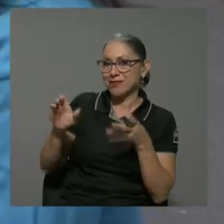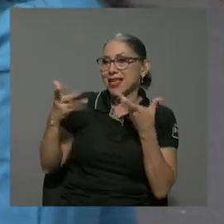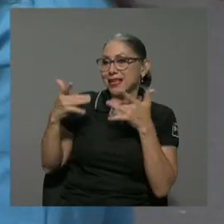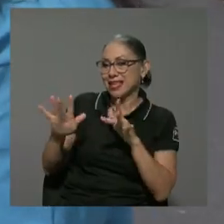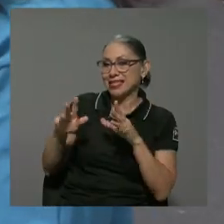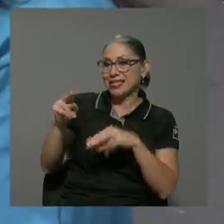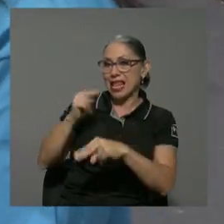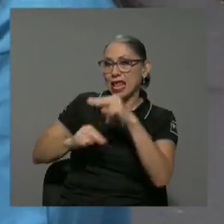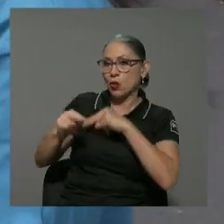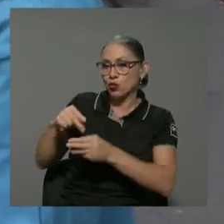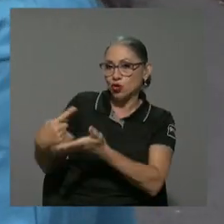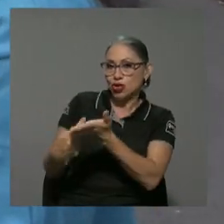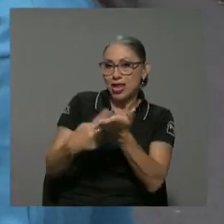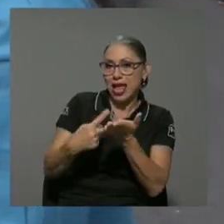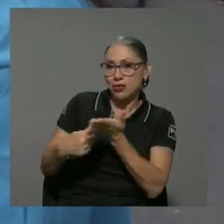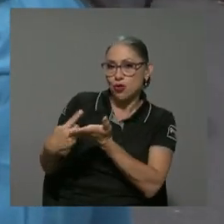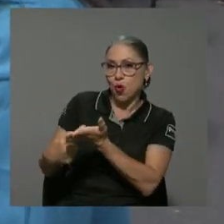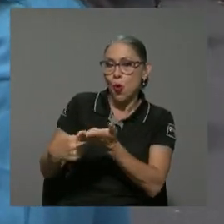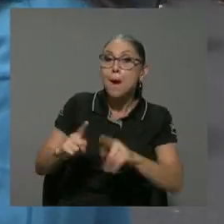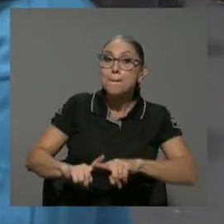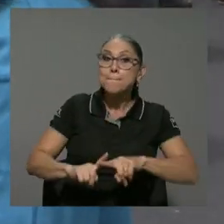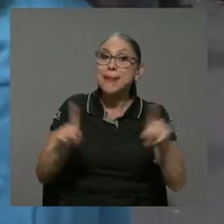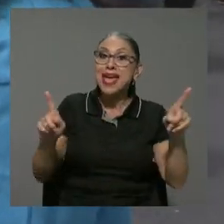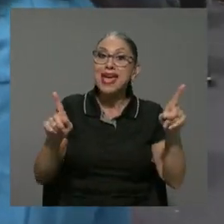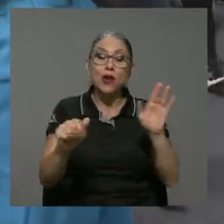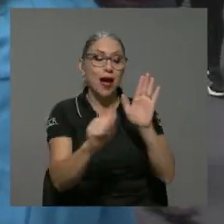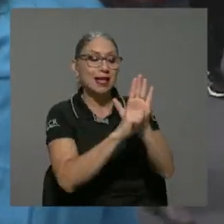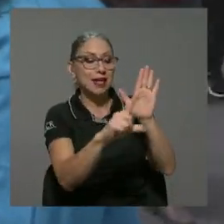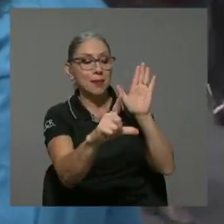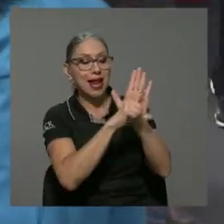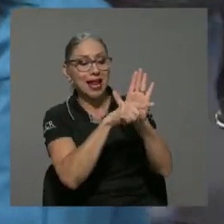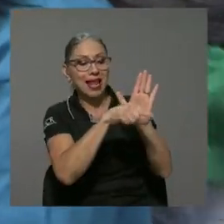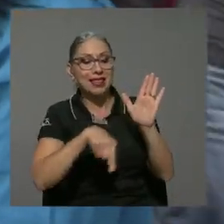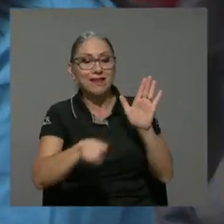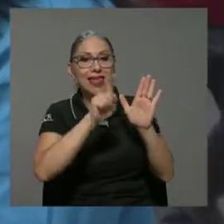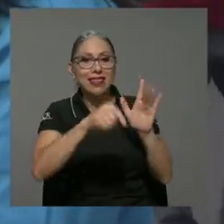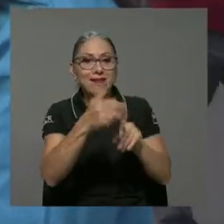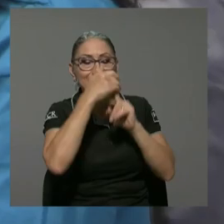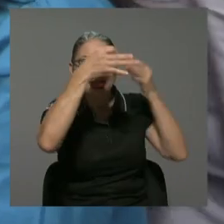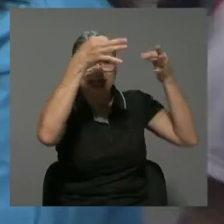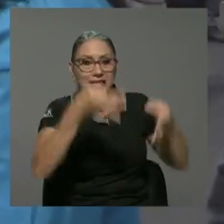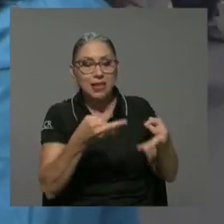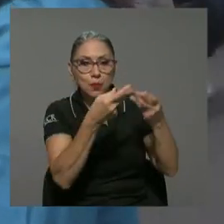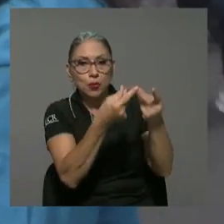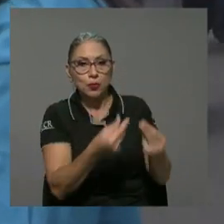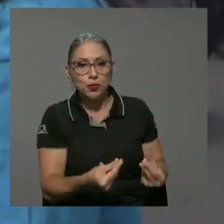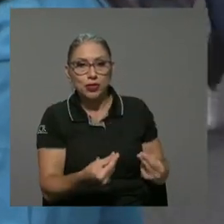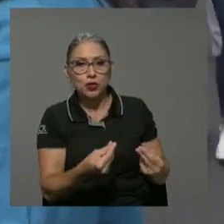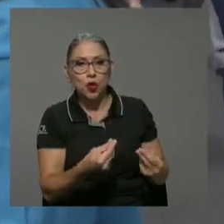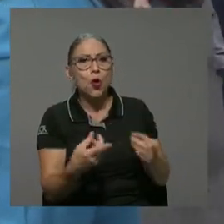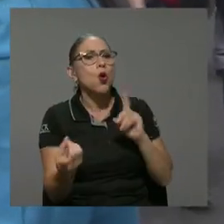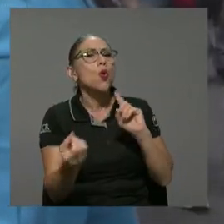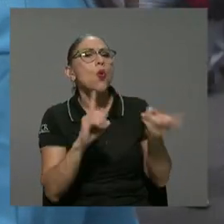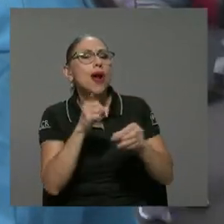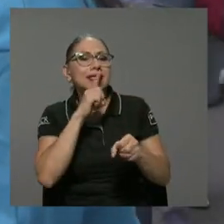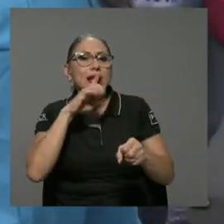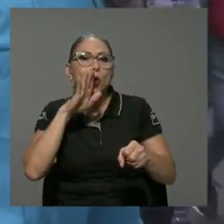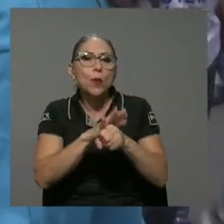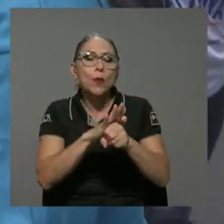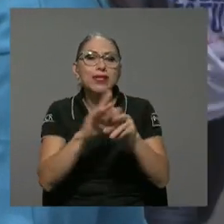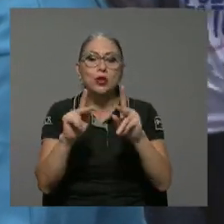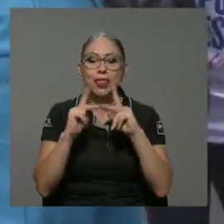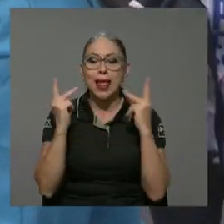definitivamente le va a tocar a la Asamblea Legislativa decidir por ese presupuesto. ¿cuál es el compromiso de la